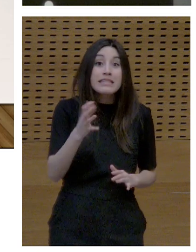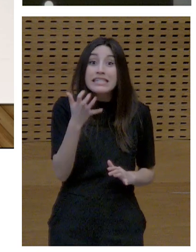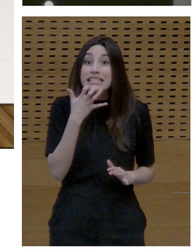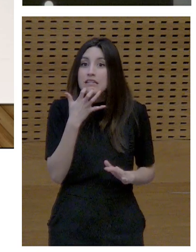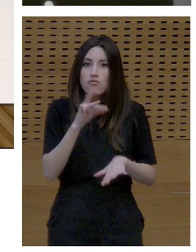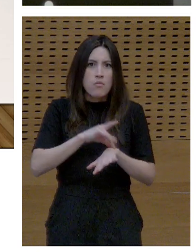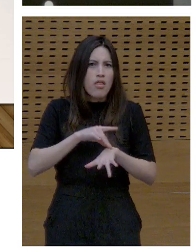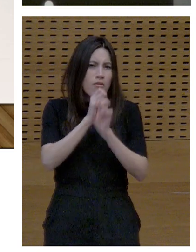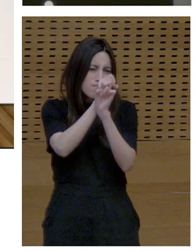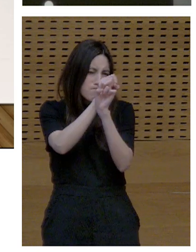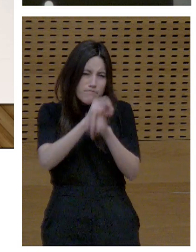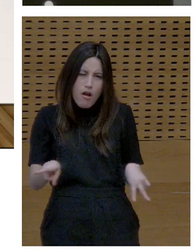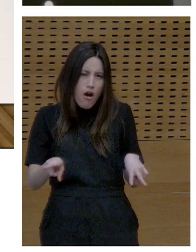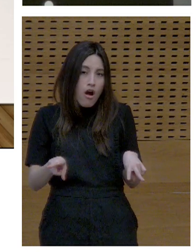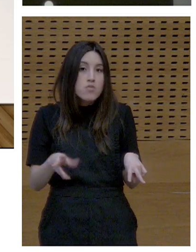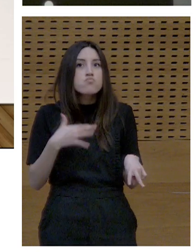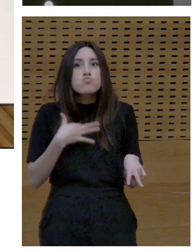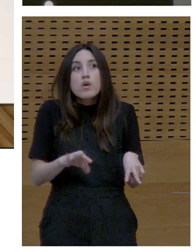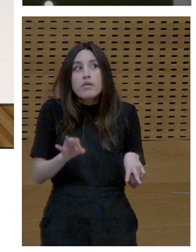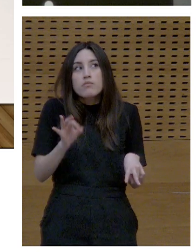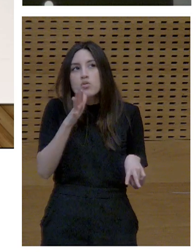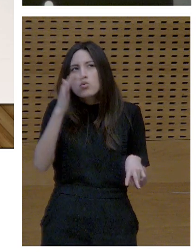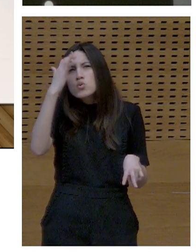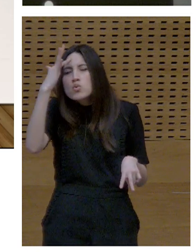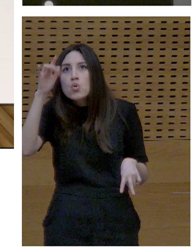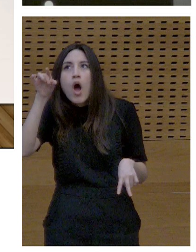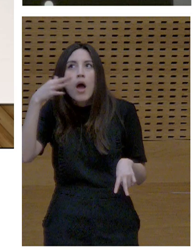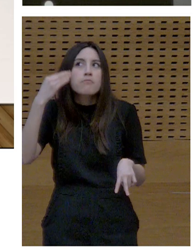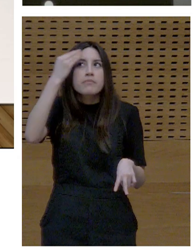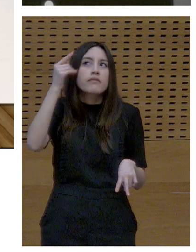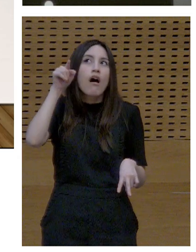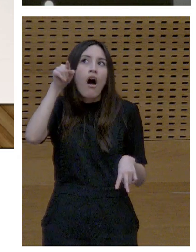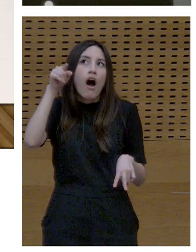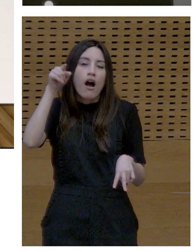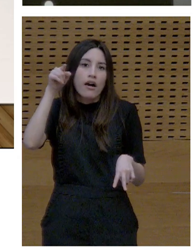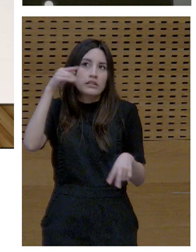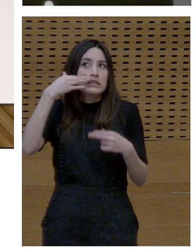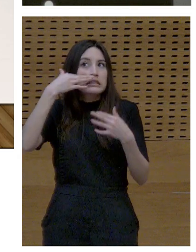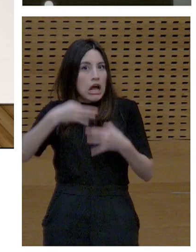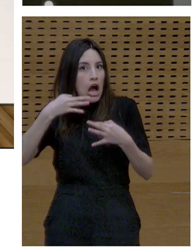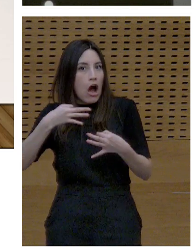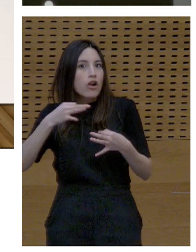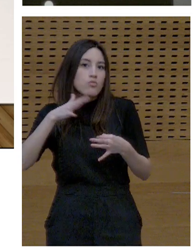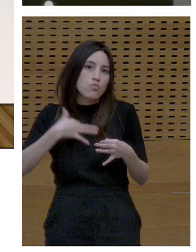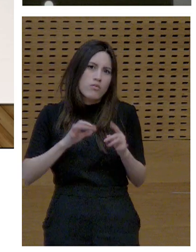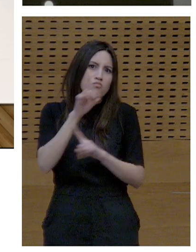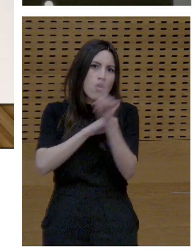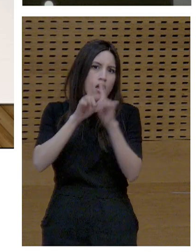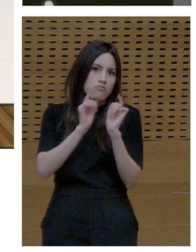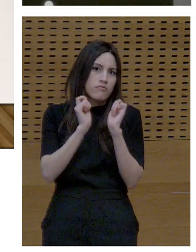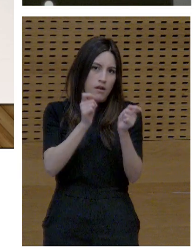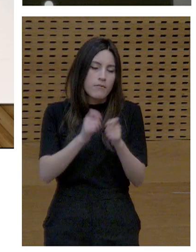no reconocidas como irreales y ser muy molestas. Los problemas de ánimo,